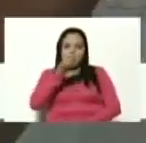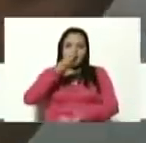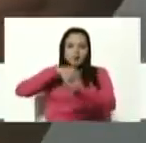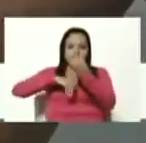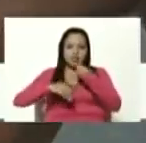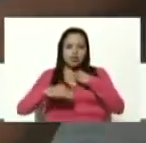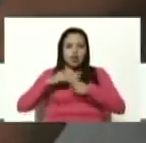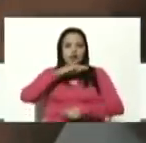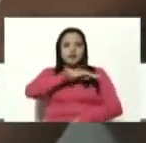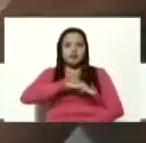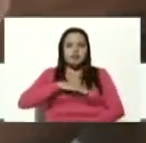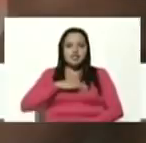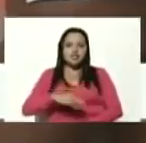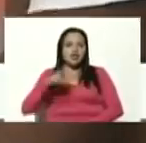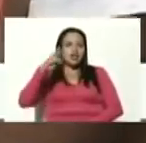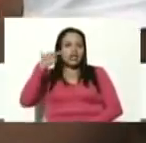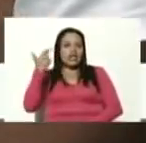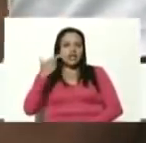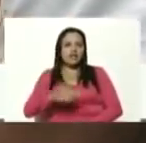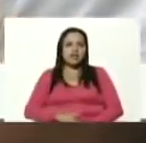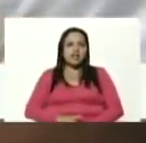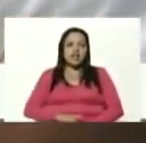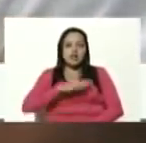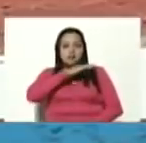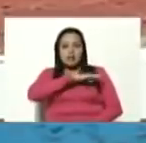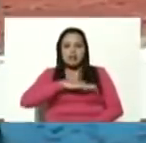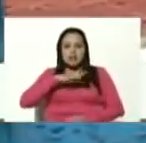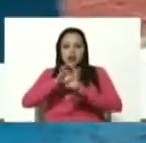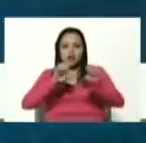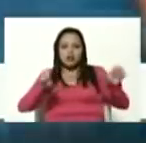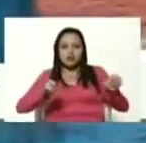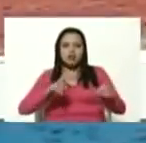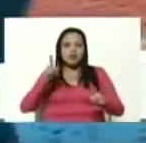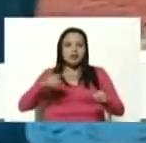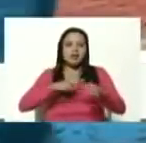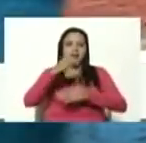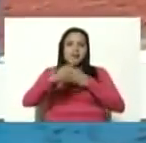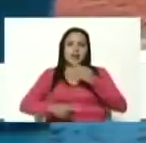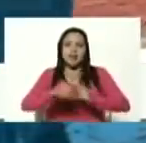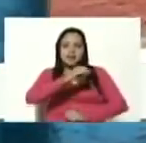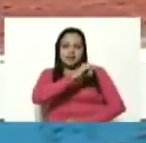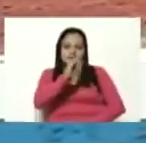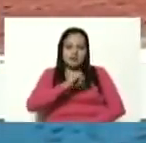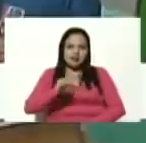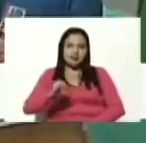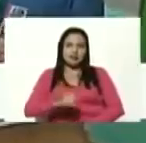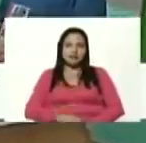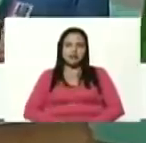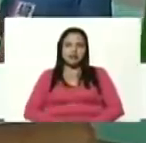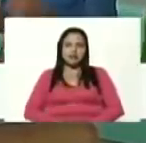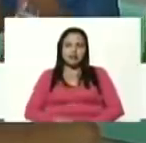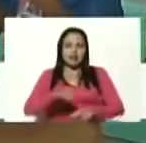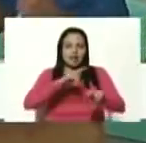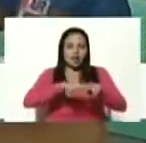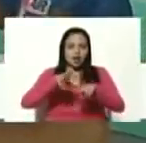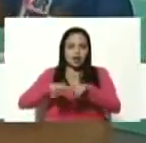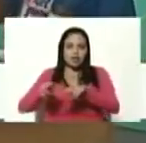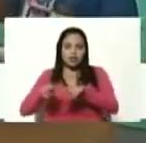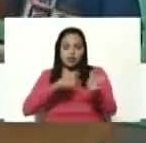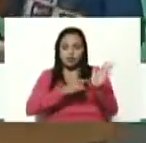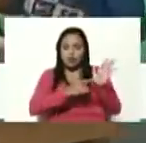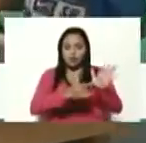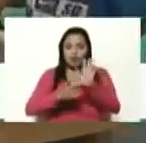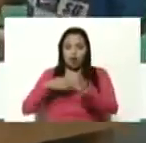la misión Rivas, la misión Educación, el plan Z, los niños que me mostraron cómo